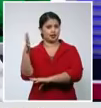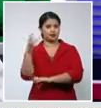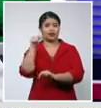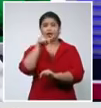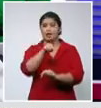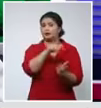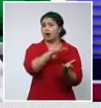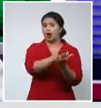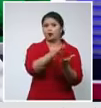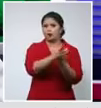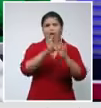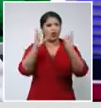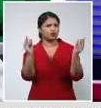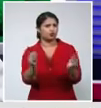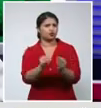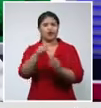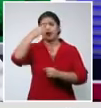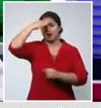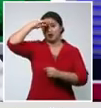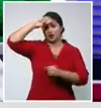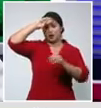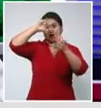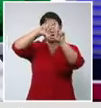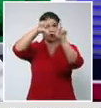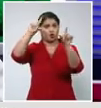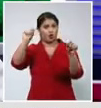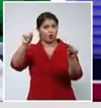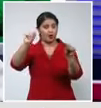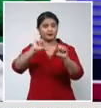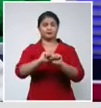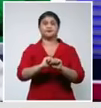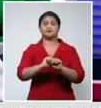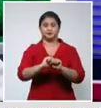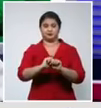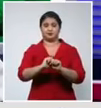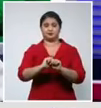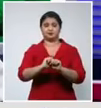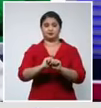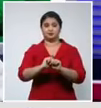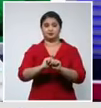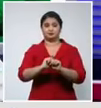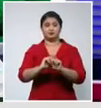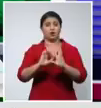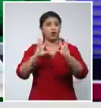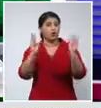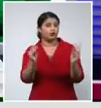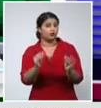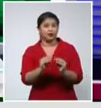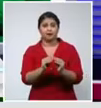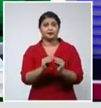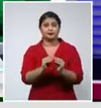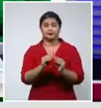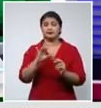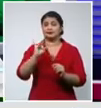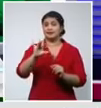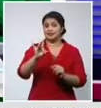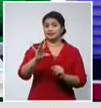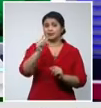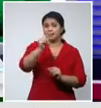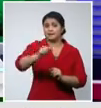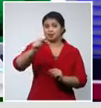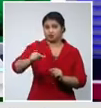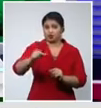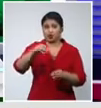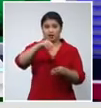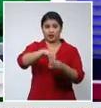toda la pandemia. Ayer y hasta el día de hoy, 15 casos de los diagnosticados se